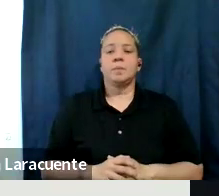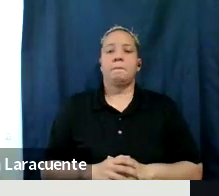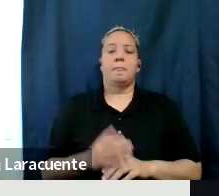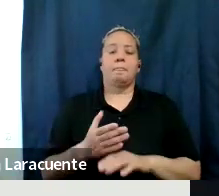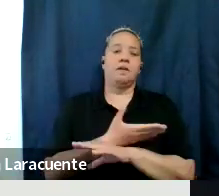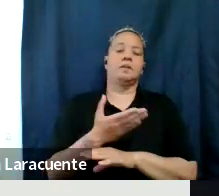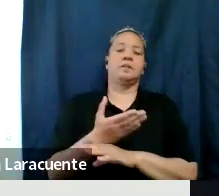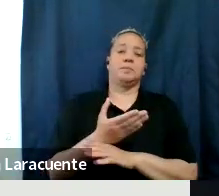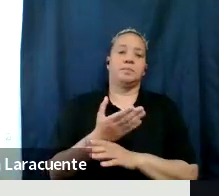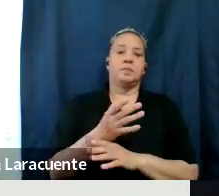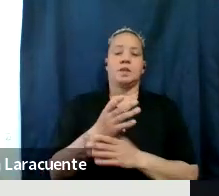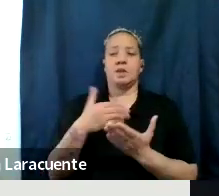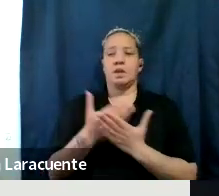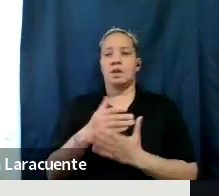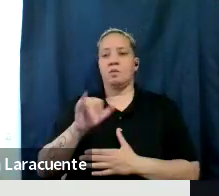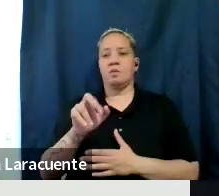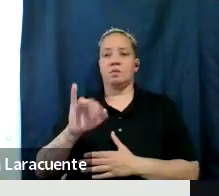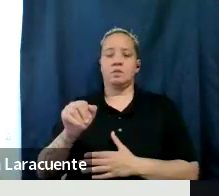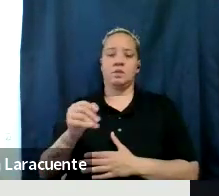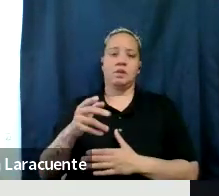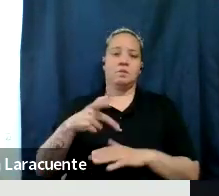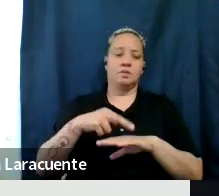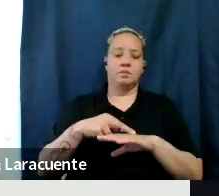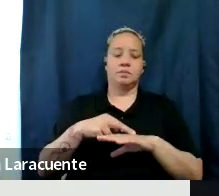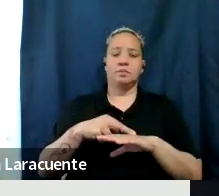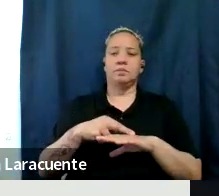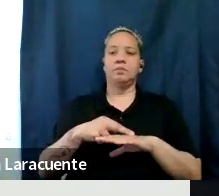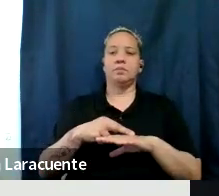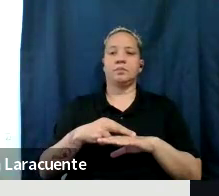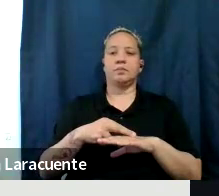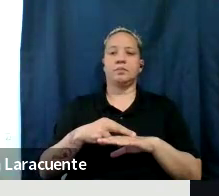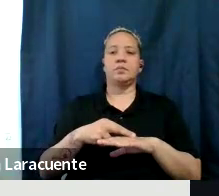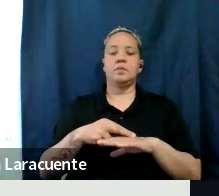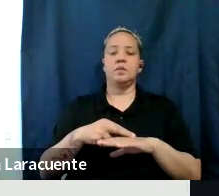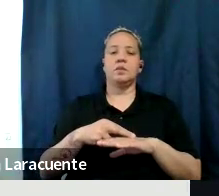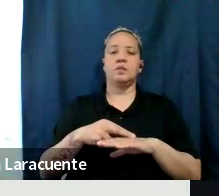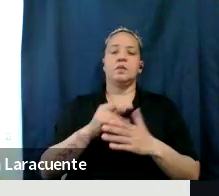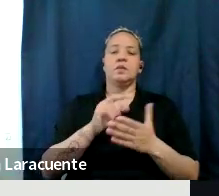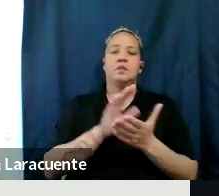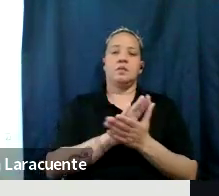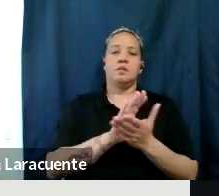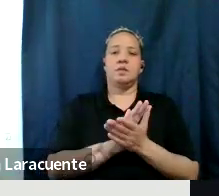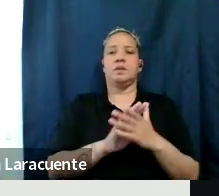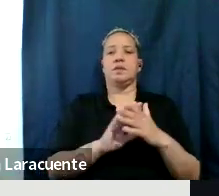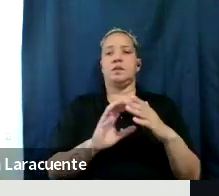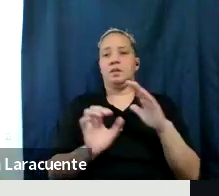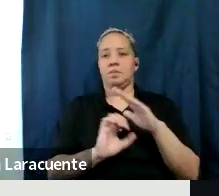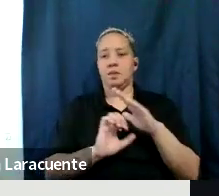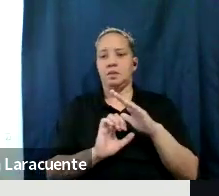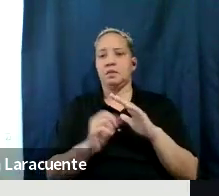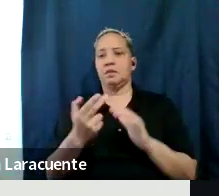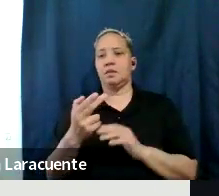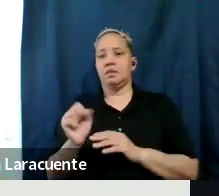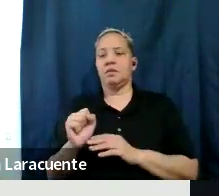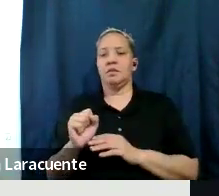Ramón Jiménez a Puerto Rico, en las escuelas de primaria y secundaria de puertorriqueñas se